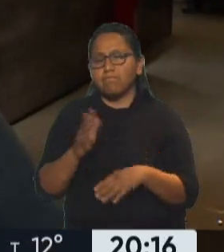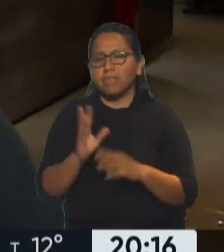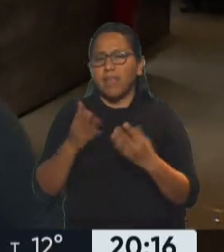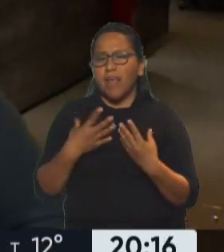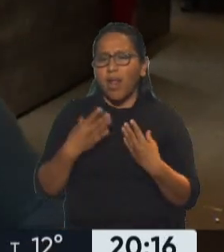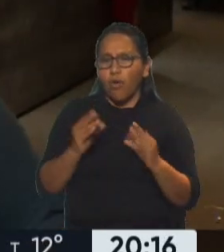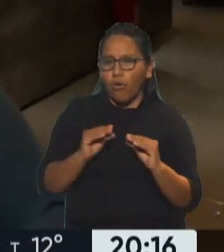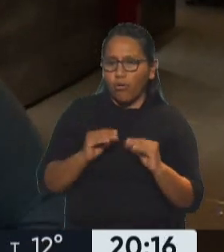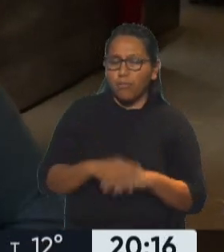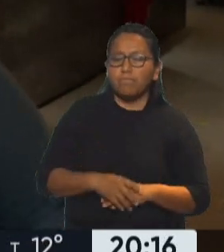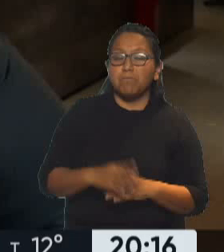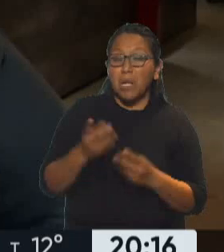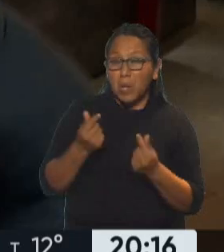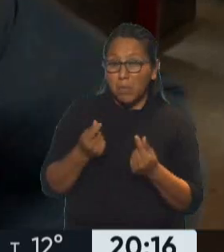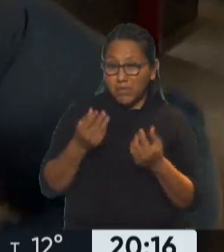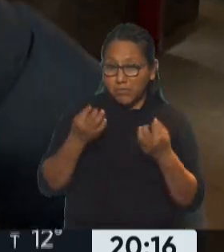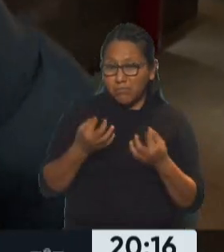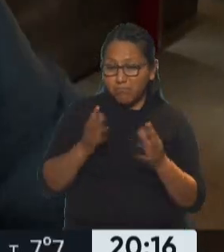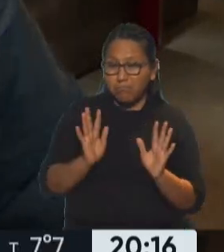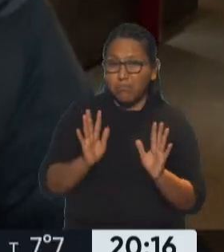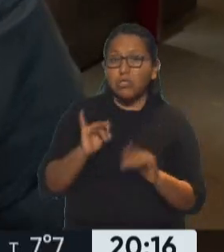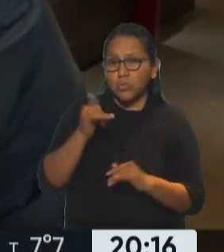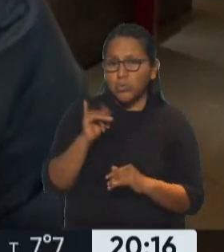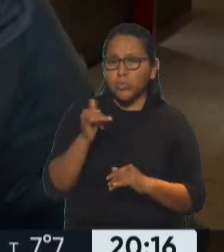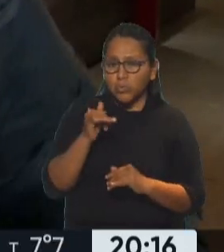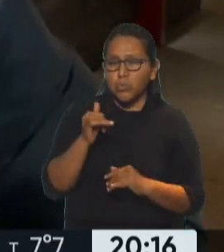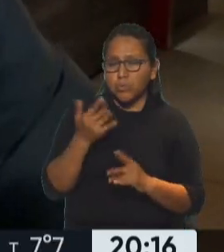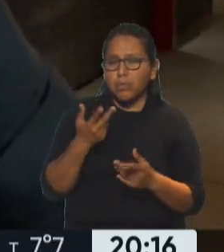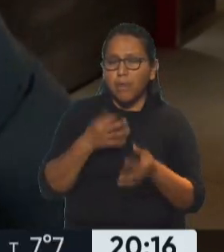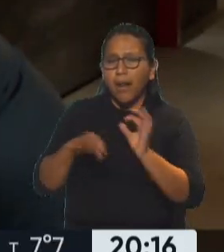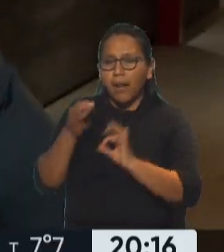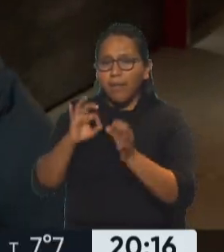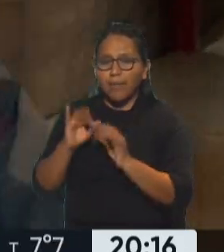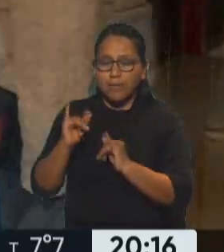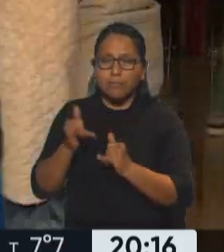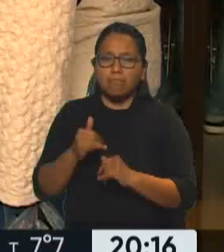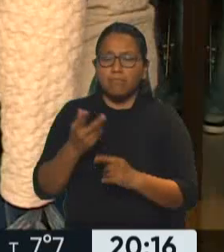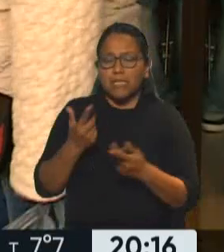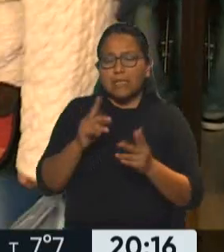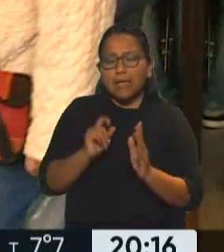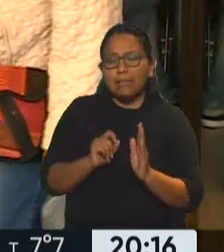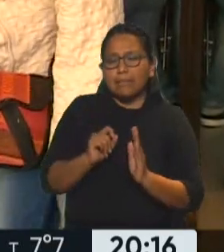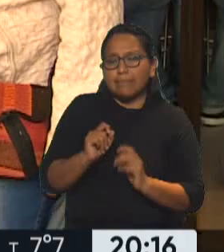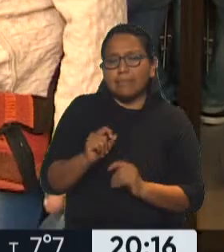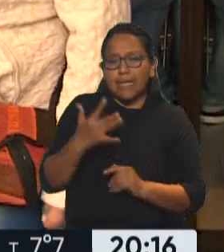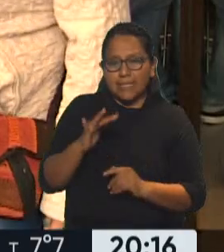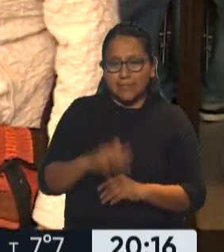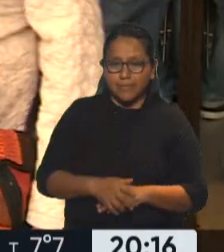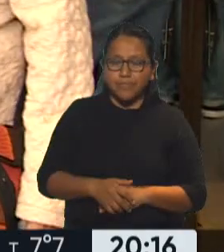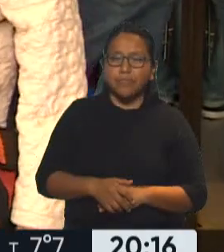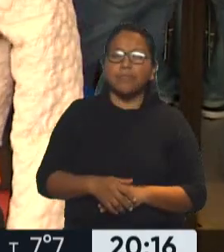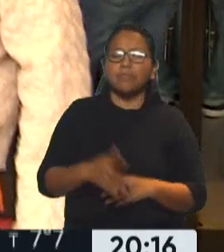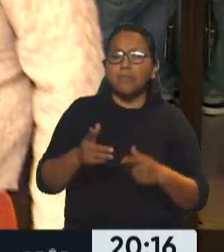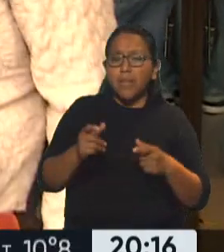algodón sobre todo los precios vale la pena no hagan aversión era sí sí para revender sí obviamente pero está todo un poco más caro pantalones